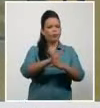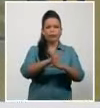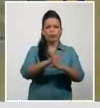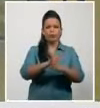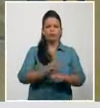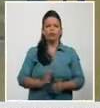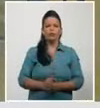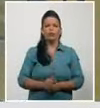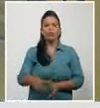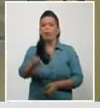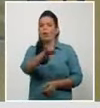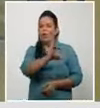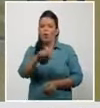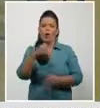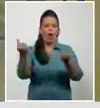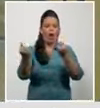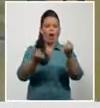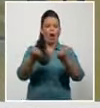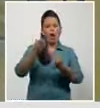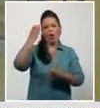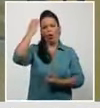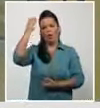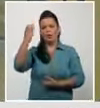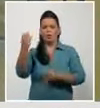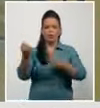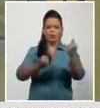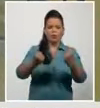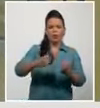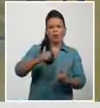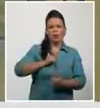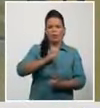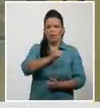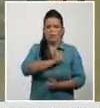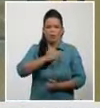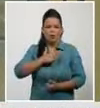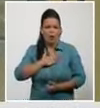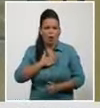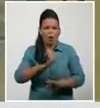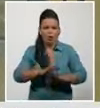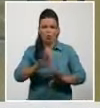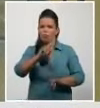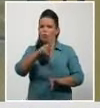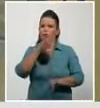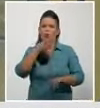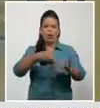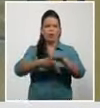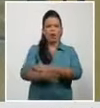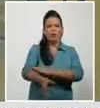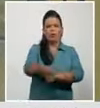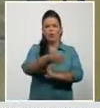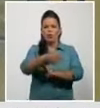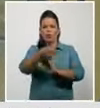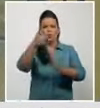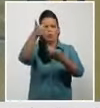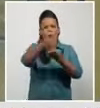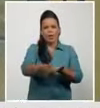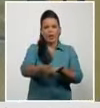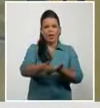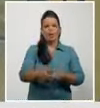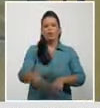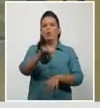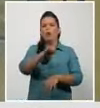tanto estatal como particular, desde los diferentes municipios hacia Guantánamo y Niceto Pérez. La transportación por trenes